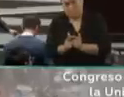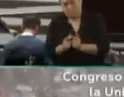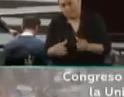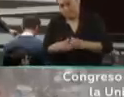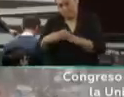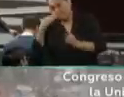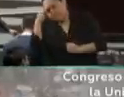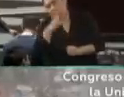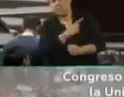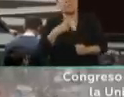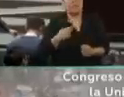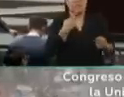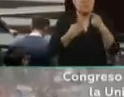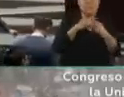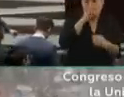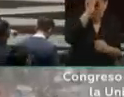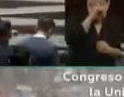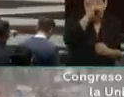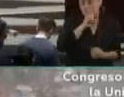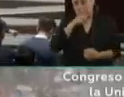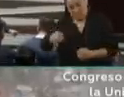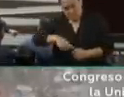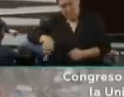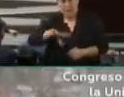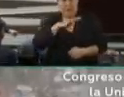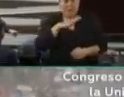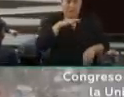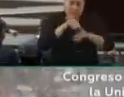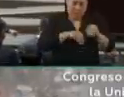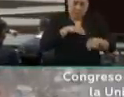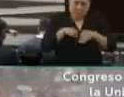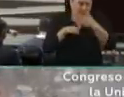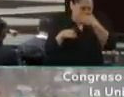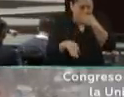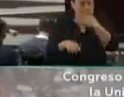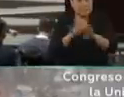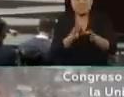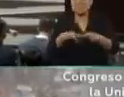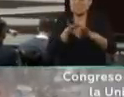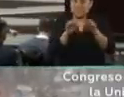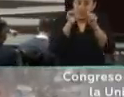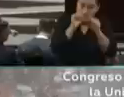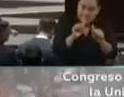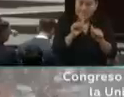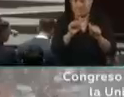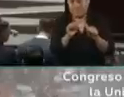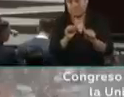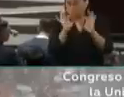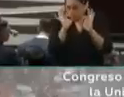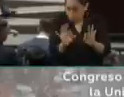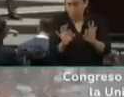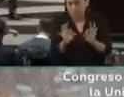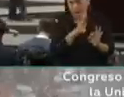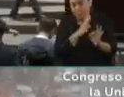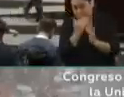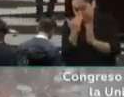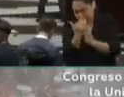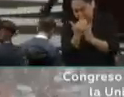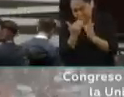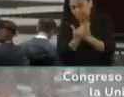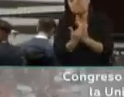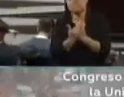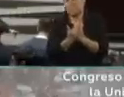y que tiene una agenda propia que pone a las personas al centro, una agenda verdaderamente